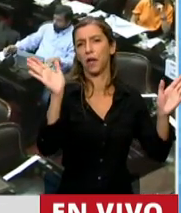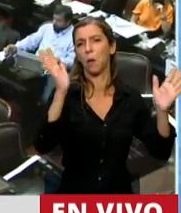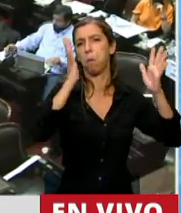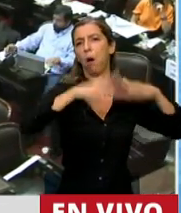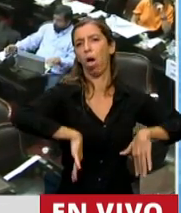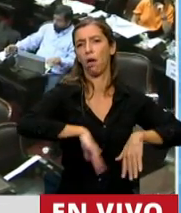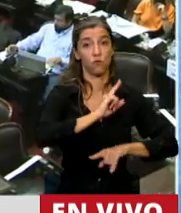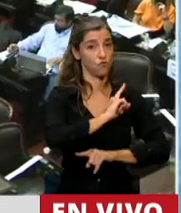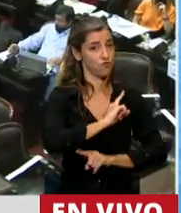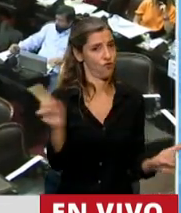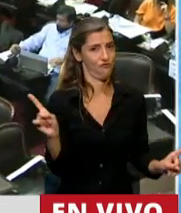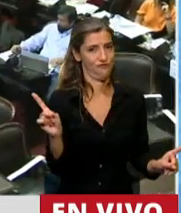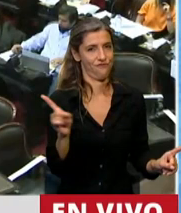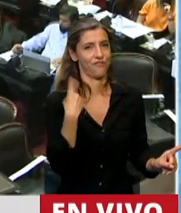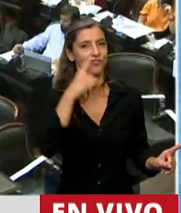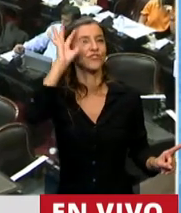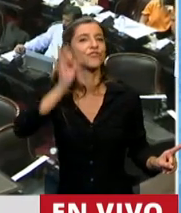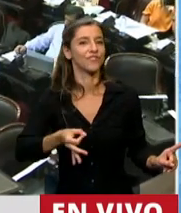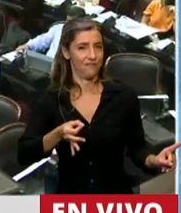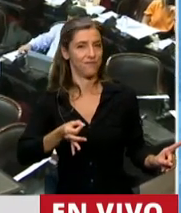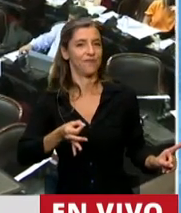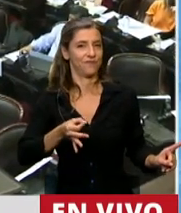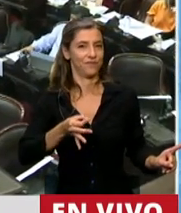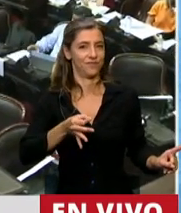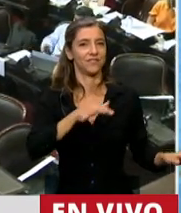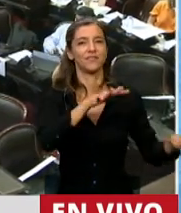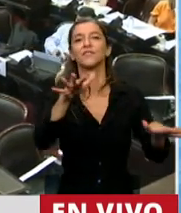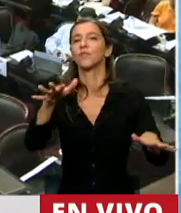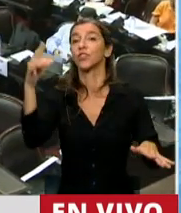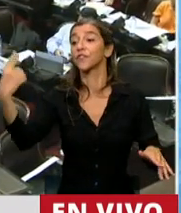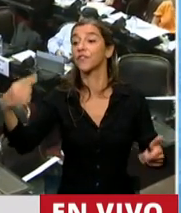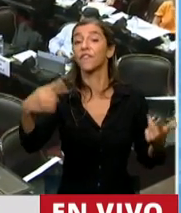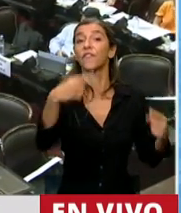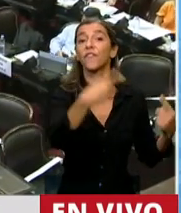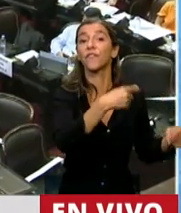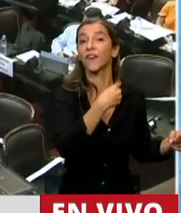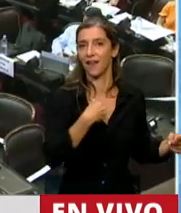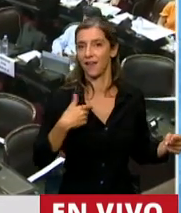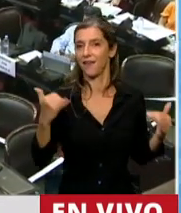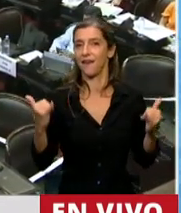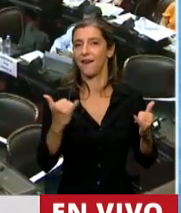que en todos los ámbitos, ¿no? Y tiene que ver